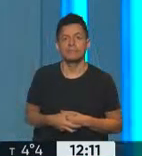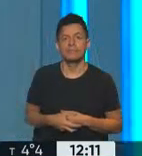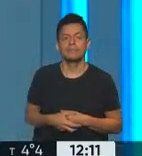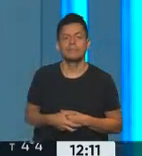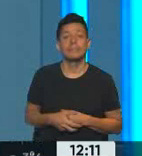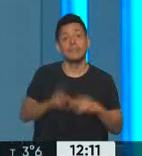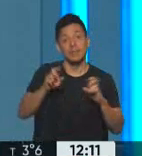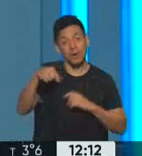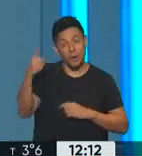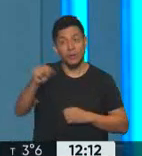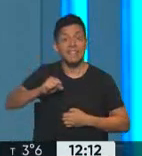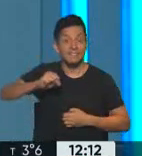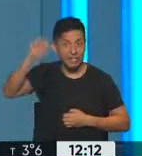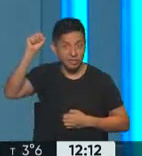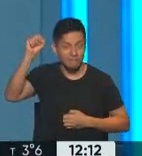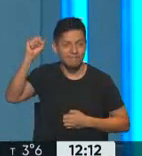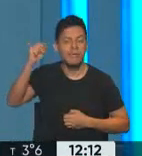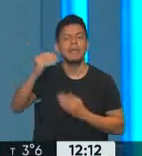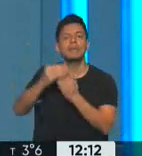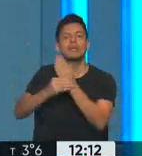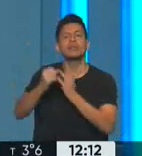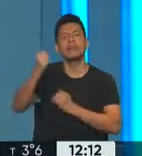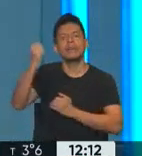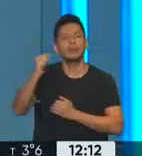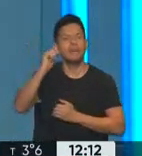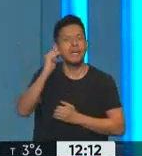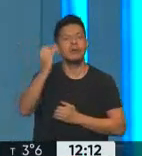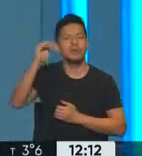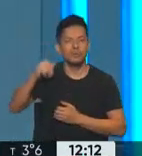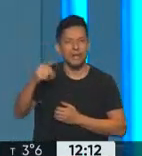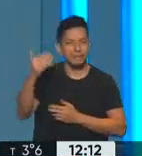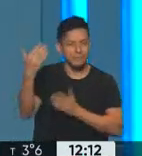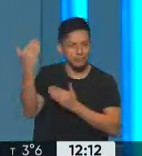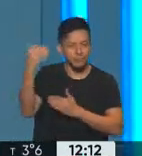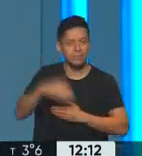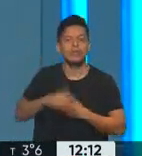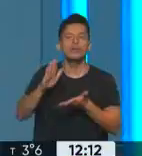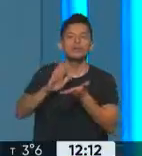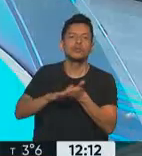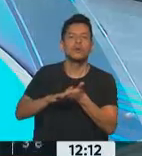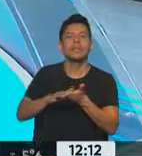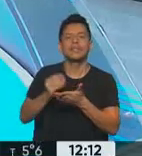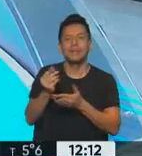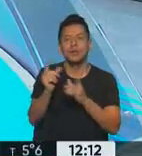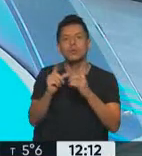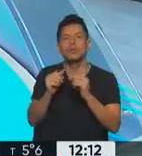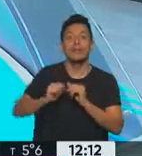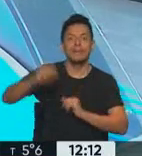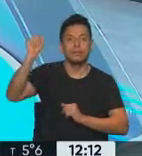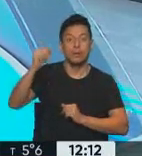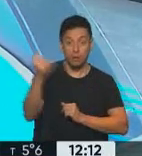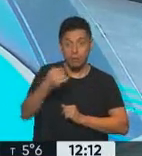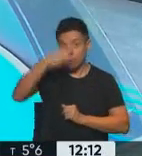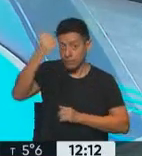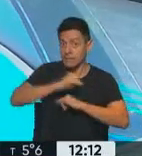El otro tema, la inflación y declaraciones del ministro de Economía, Martín Guzmán, en las últimas horas respecto al índice, porque el jueves se conoce de manera oficial,